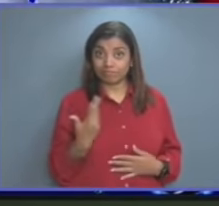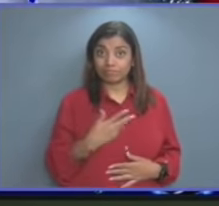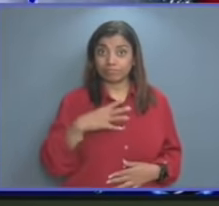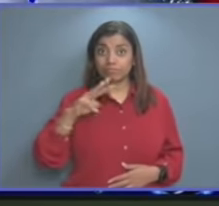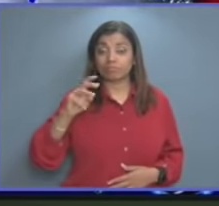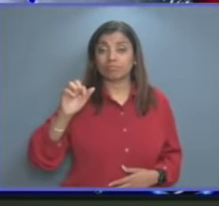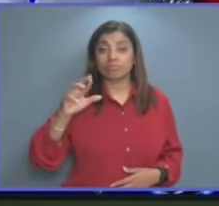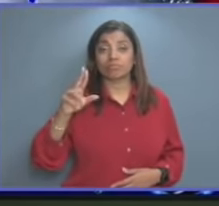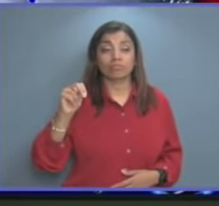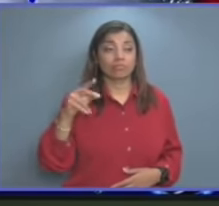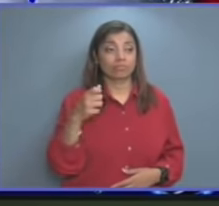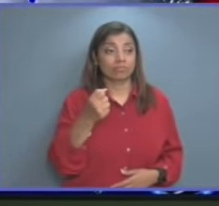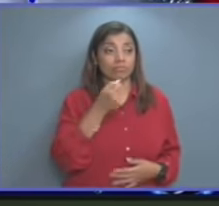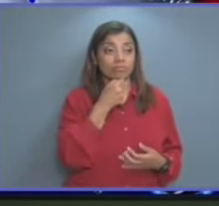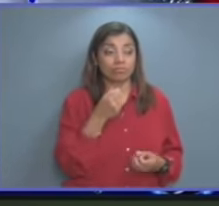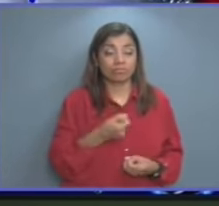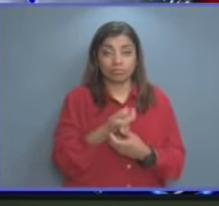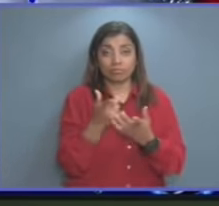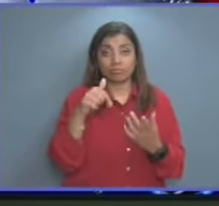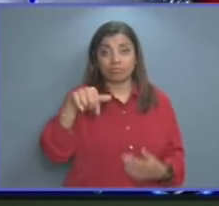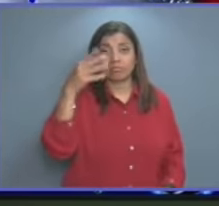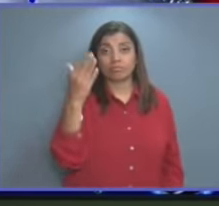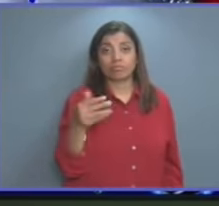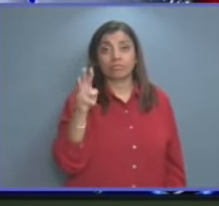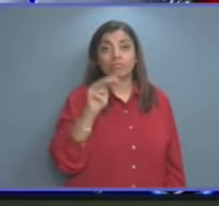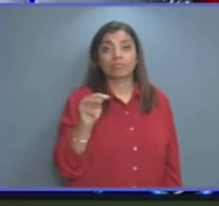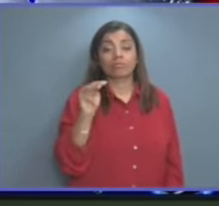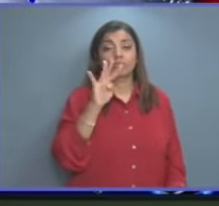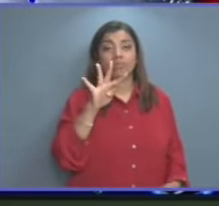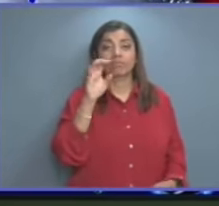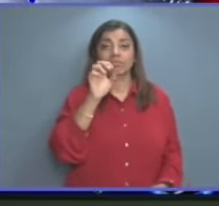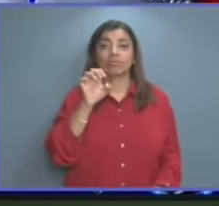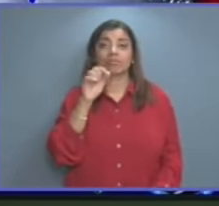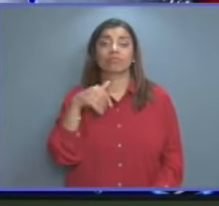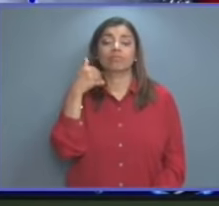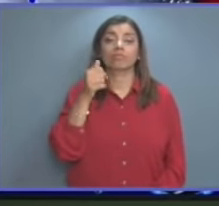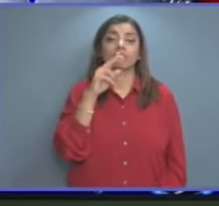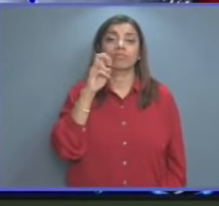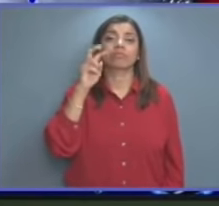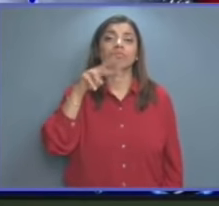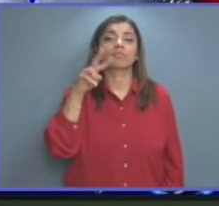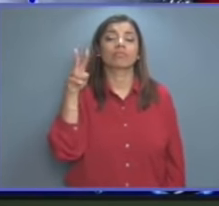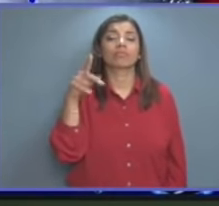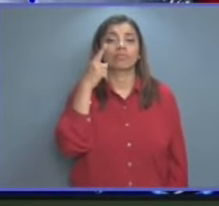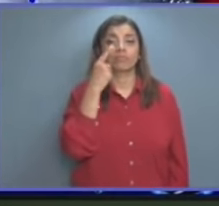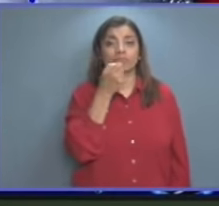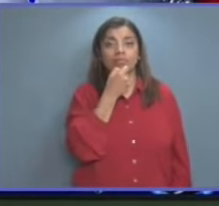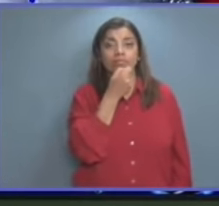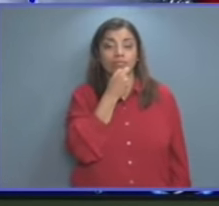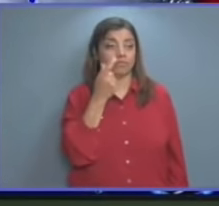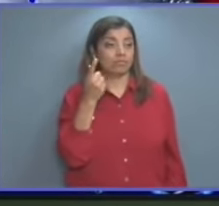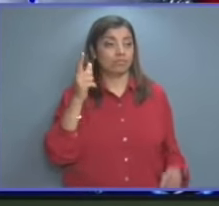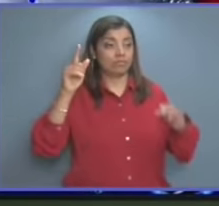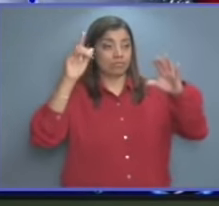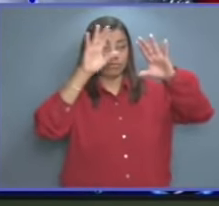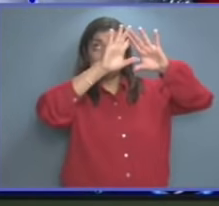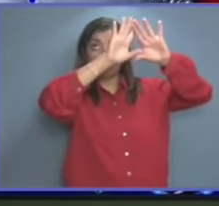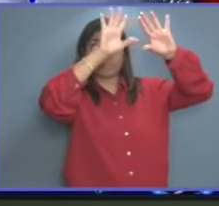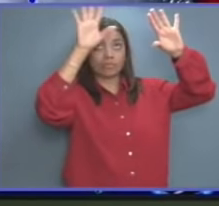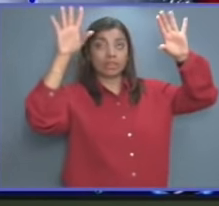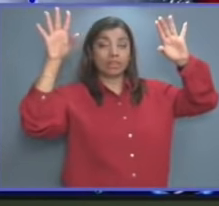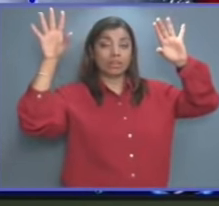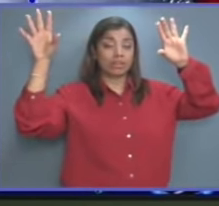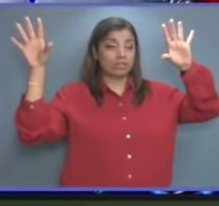informan las condiciones de tiempo previstas para este martes 4 de enero de 2022 comenzamos observando esta imagen de satélite en la cual comprende